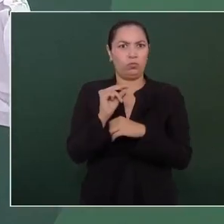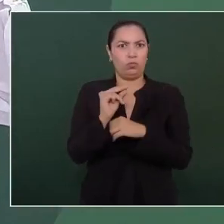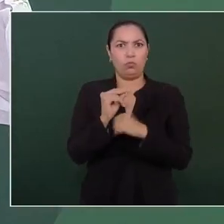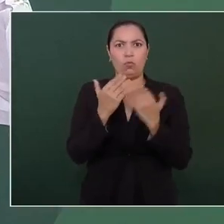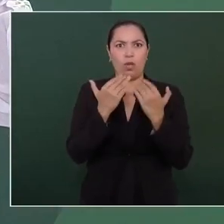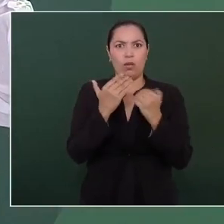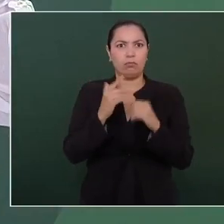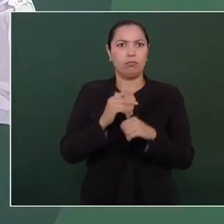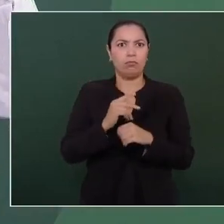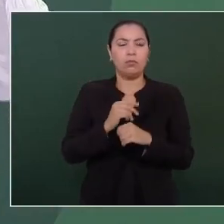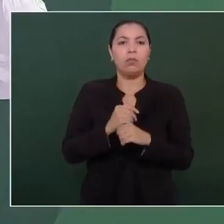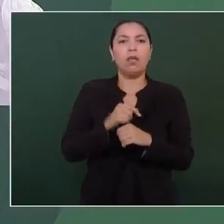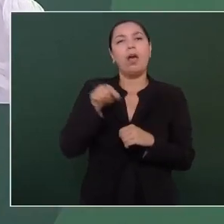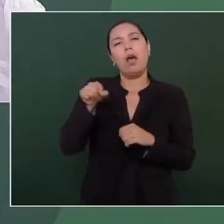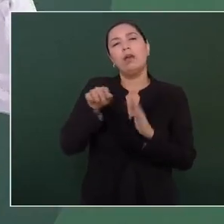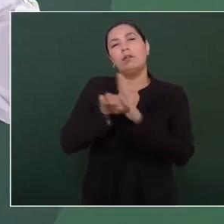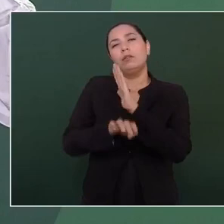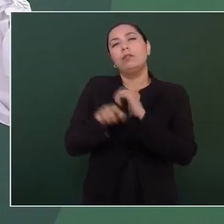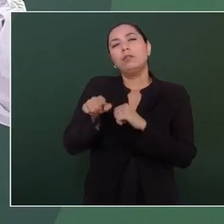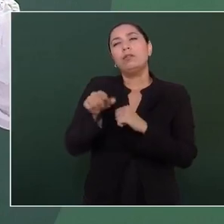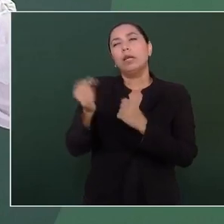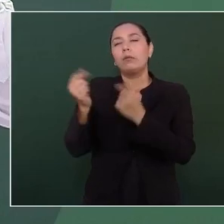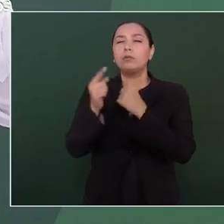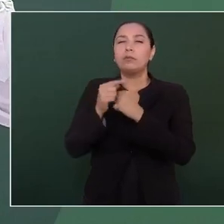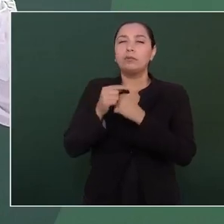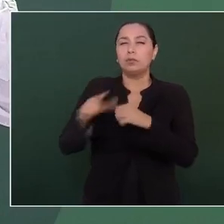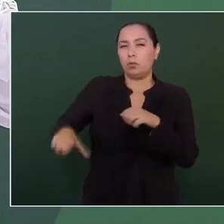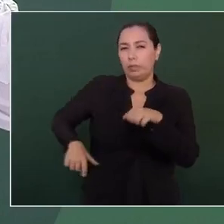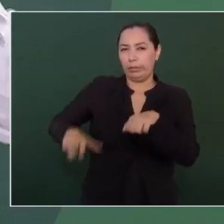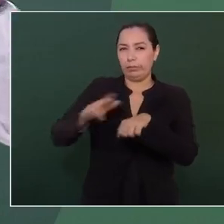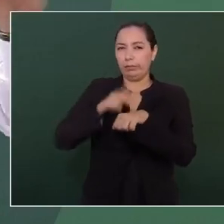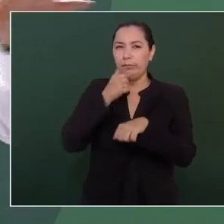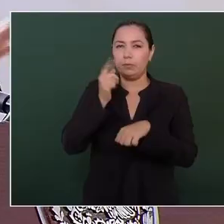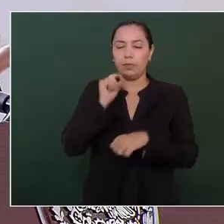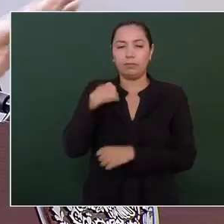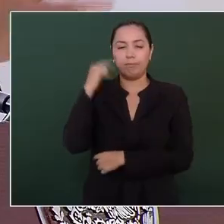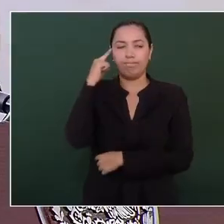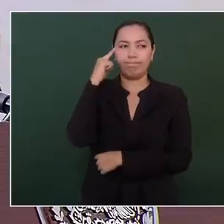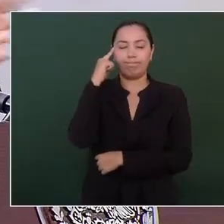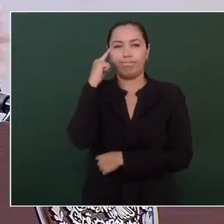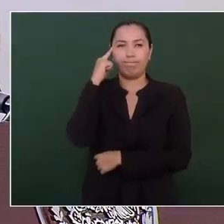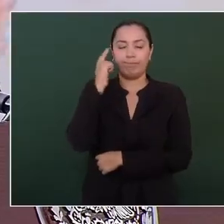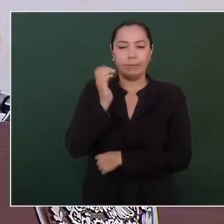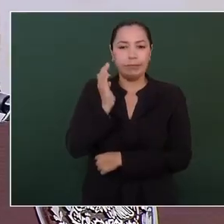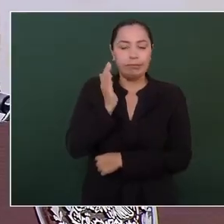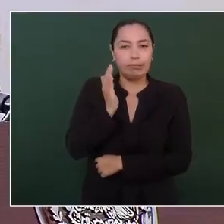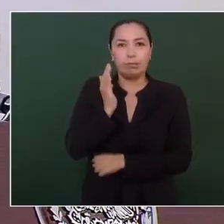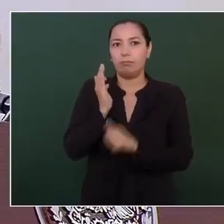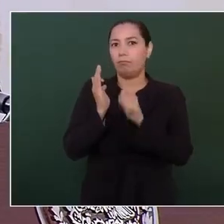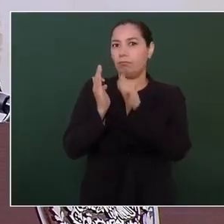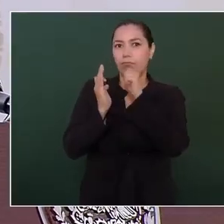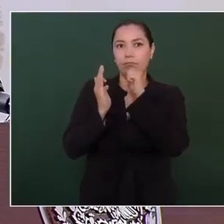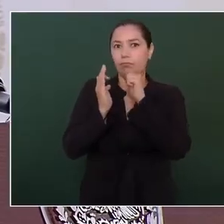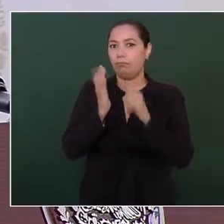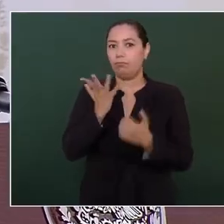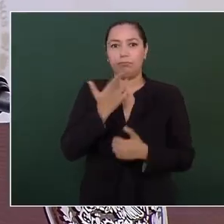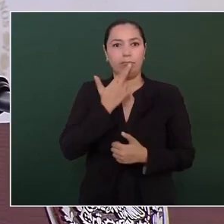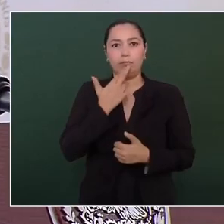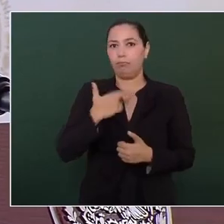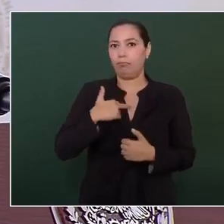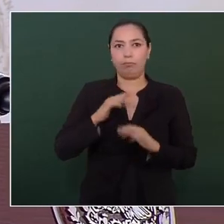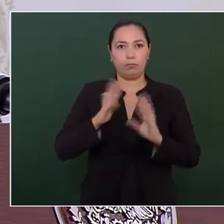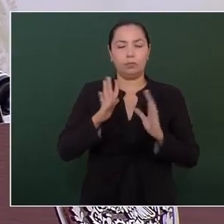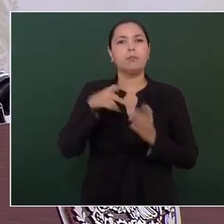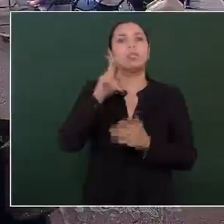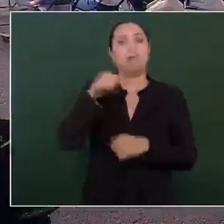gobernadoras, a lo mejor todavía lo están pensando, pero que todavía no dan respuesta, pero en el caso